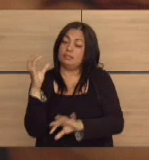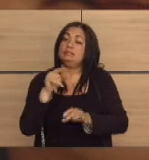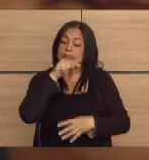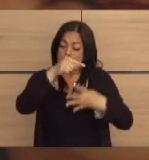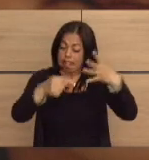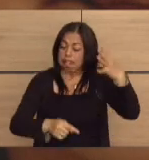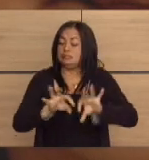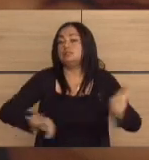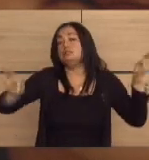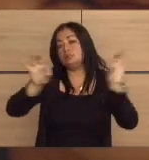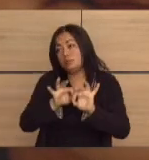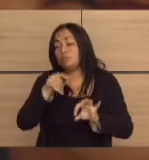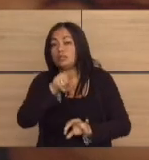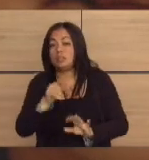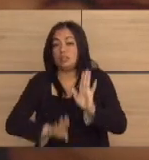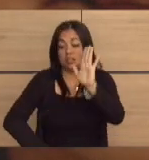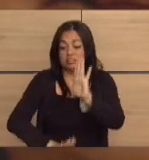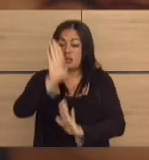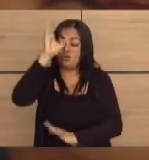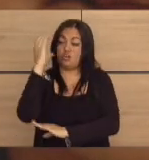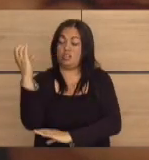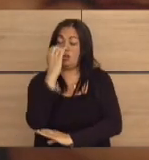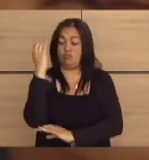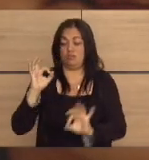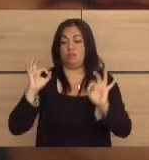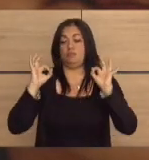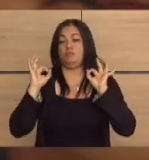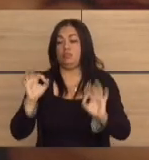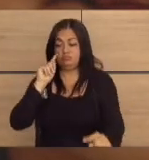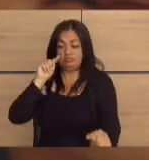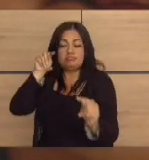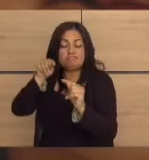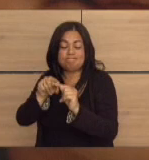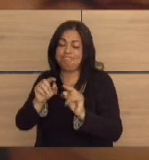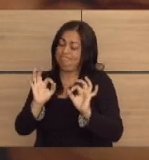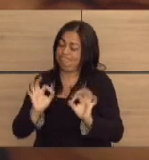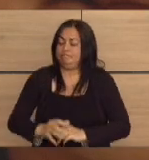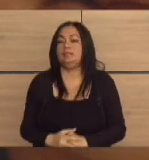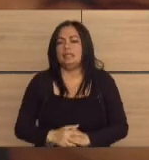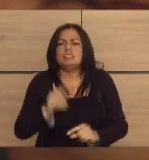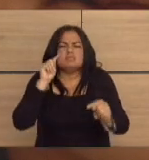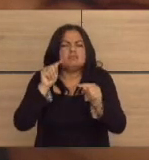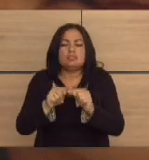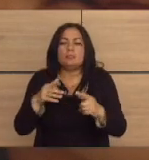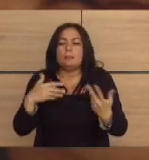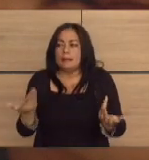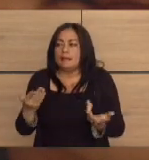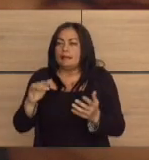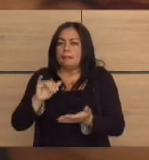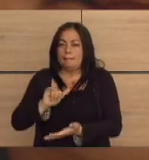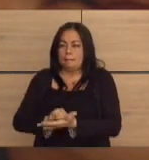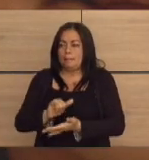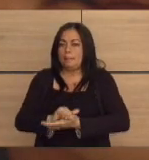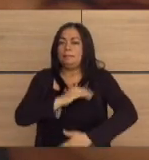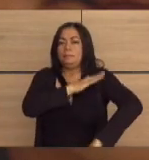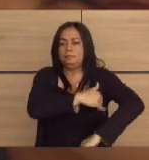miras a contribuir no solamente al desarrollo del país, sino siempre al bien común. Este propósito es la prioridad del Ministerio. Y en ese